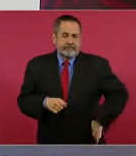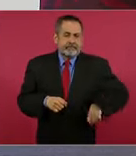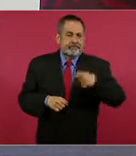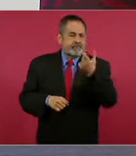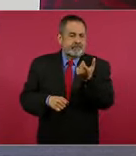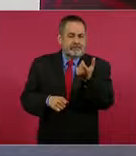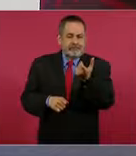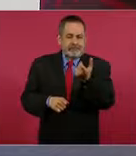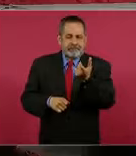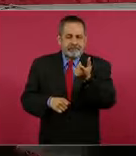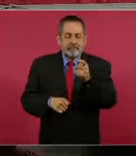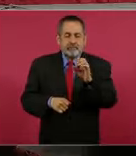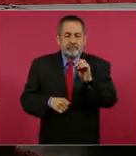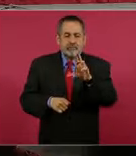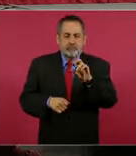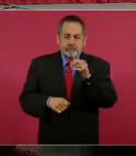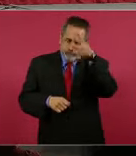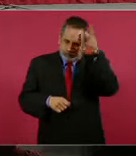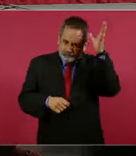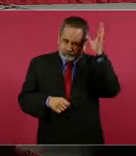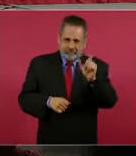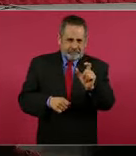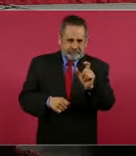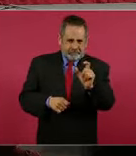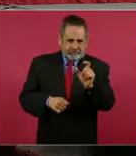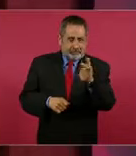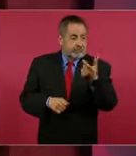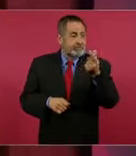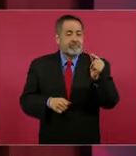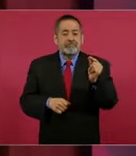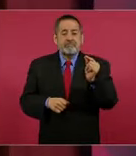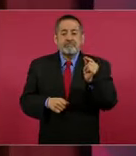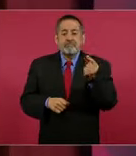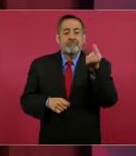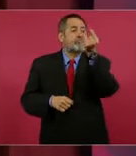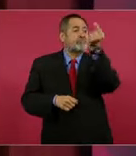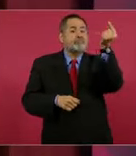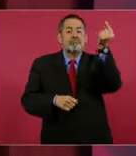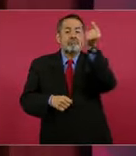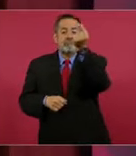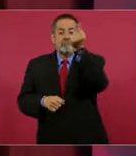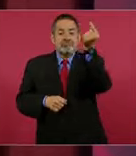azteca. Levantó la moneda que brilló